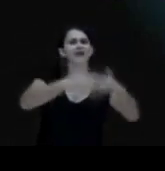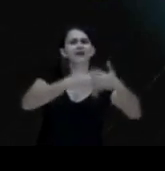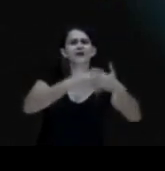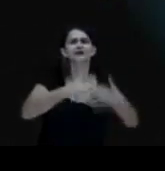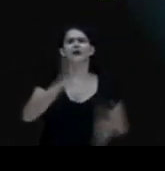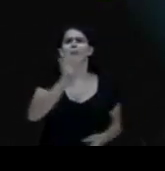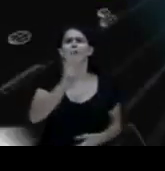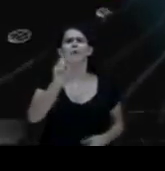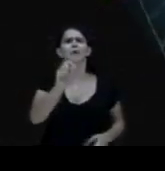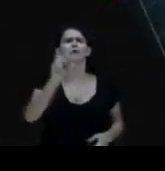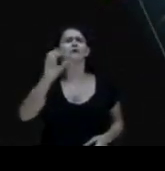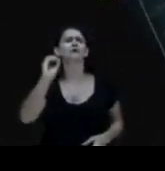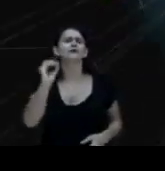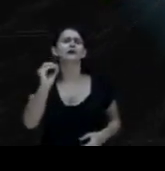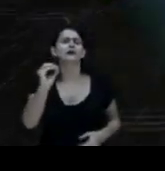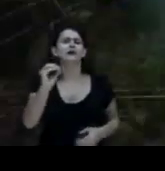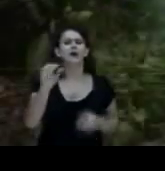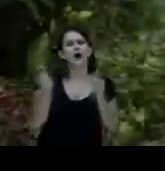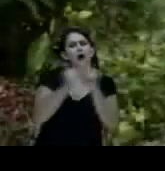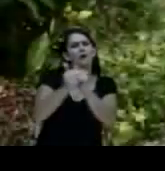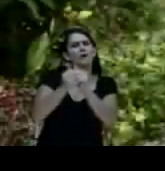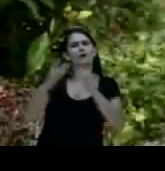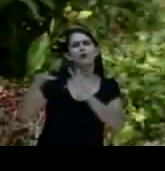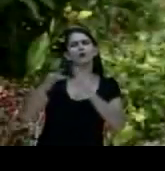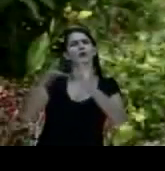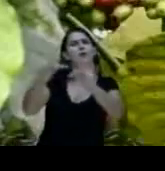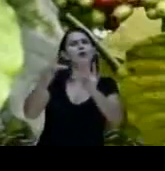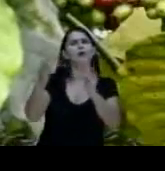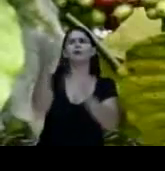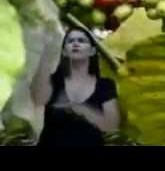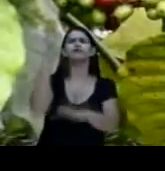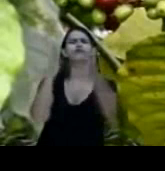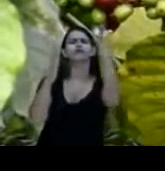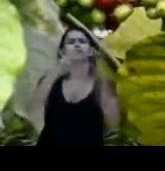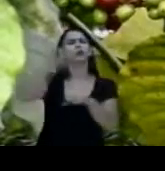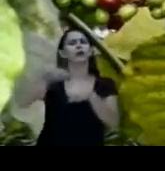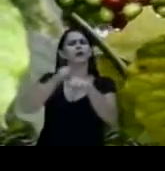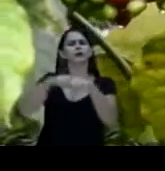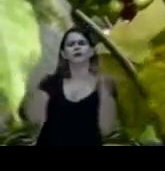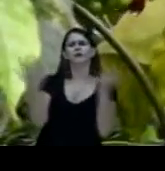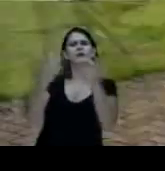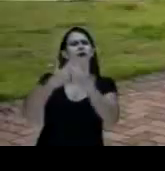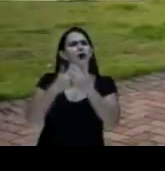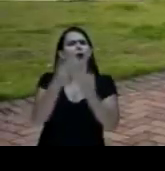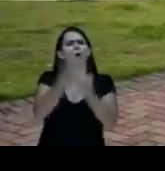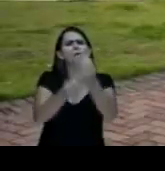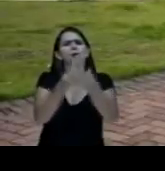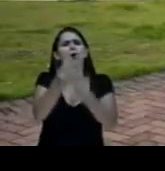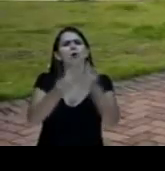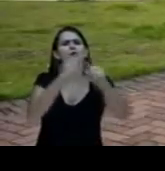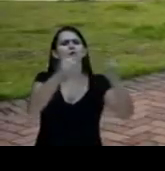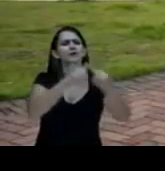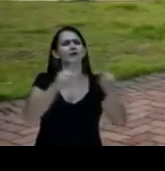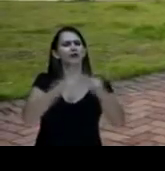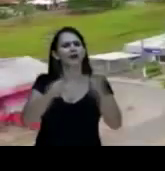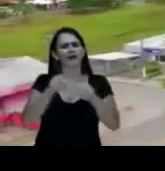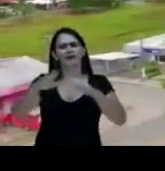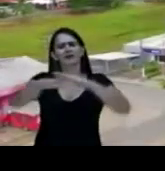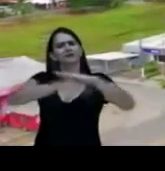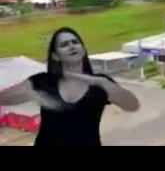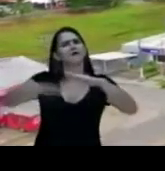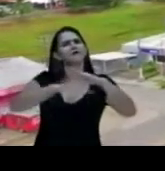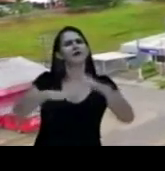además de otros actores muy importantes en el territorio. Nuestra intención es siempre permanecer articulando con todas las